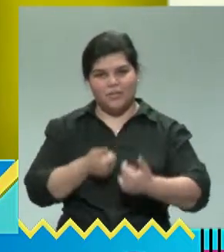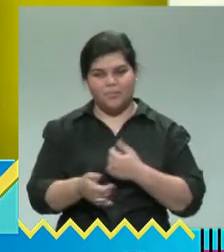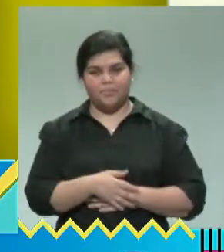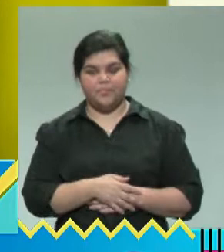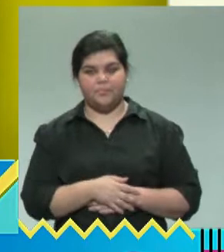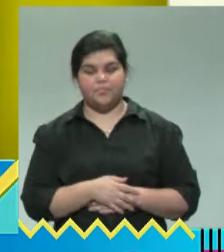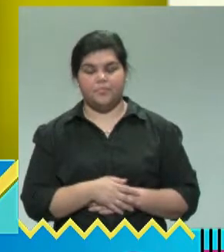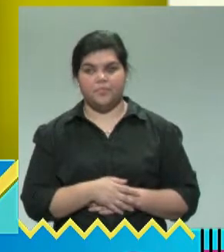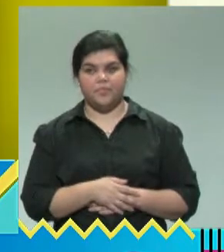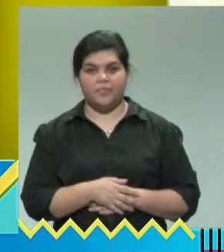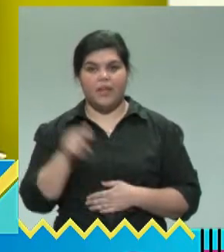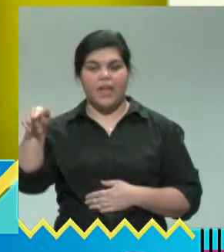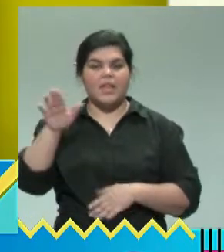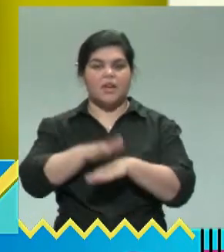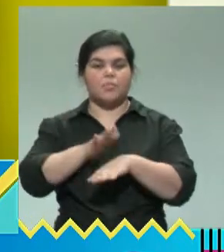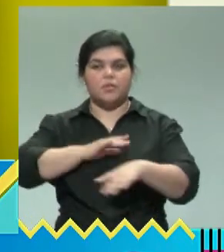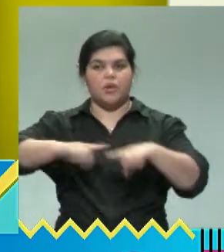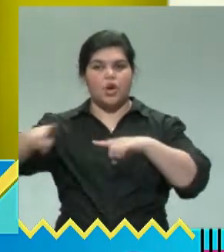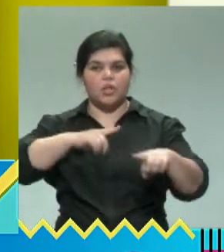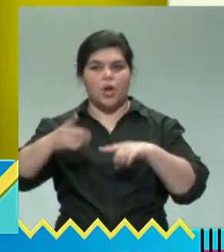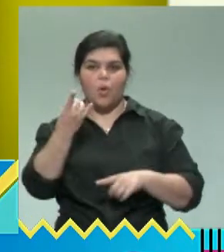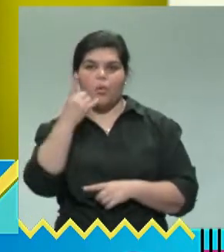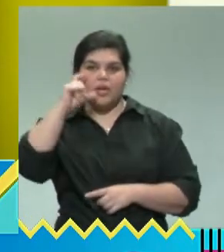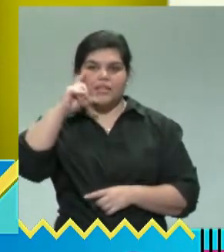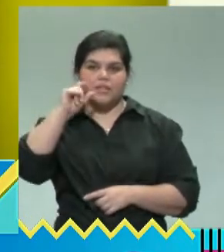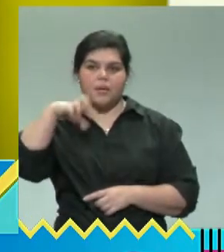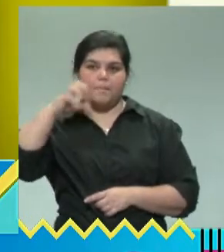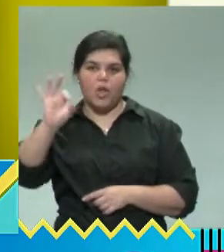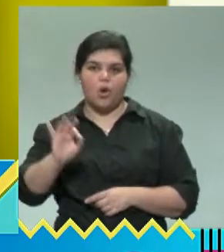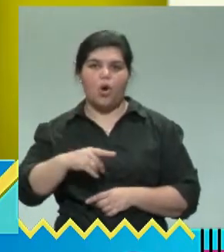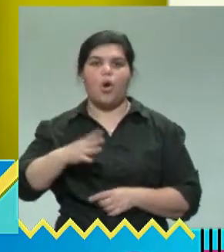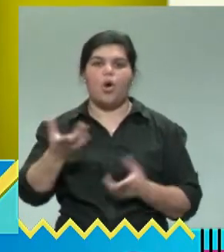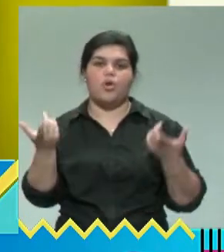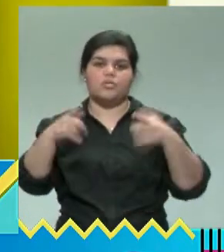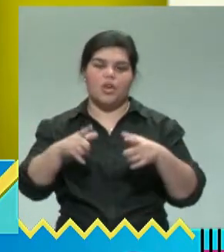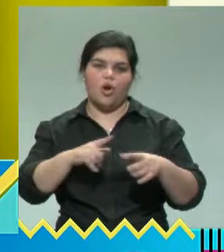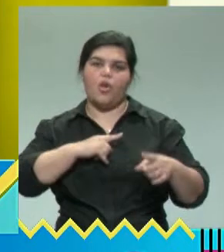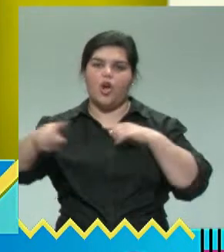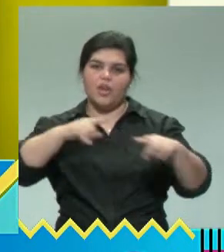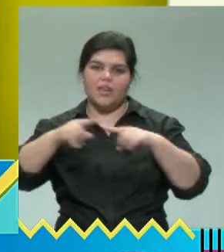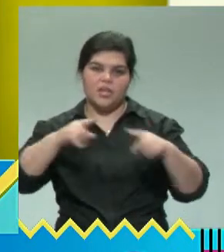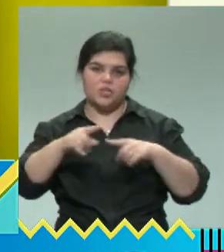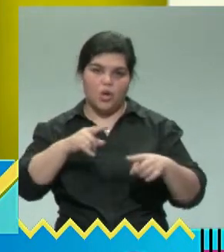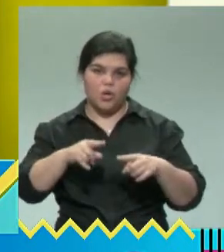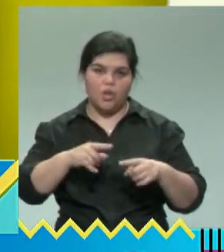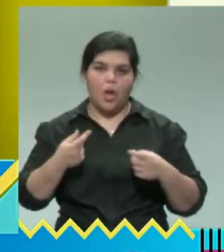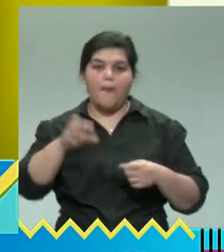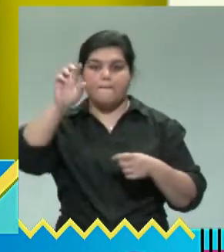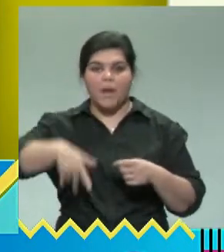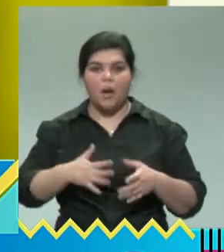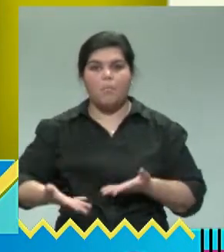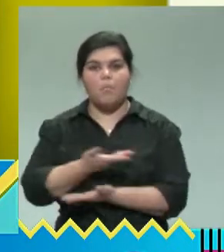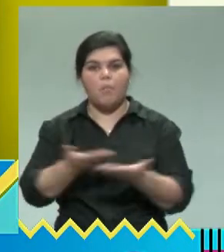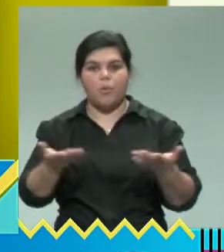Graciela. Coordinadora de municipio, lo vamos a volver a repetir, ¿sí?, Consejo de Coordinación de Políticas Públicas del Área Metropolitana, 7 municipios,